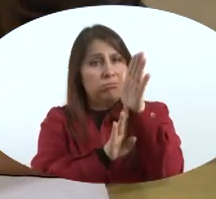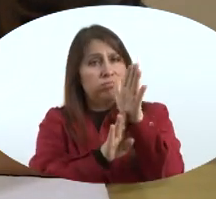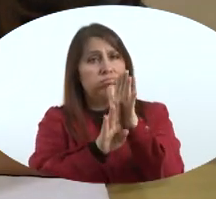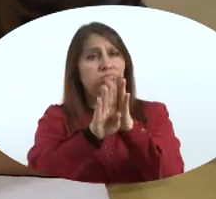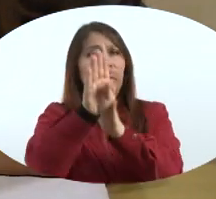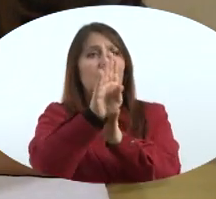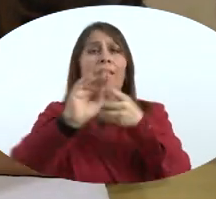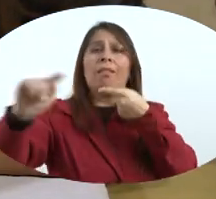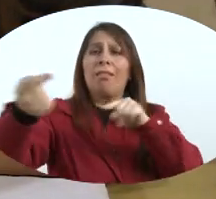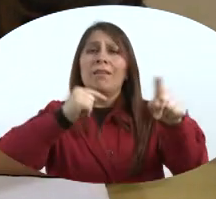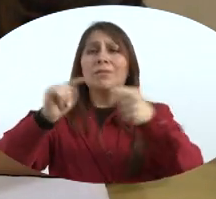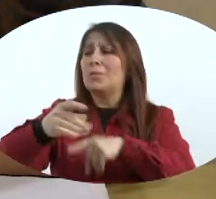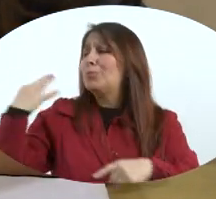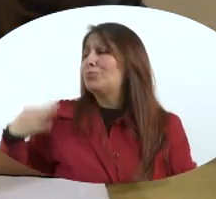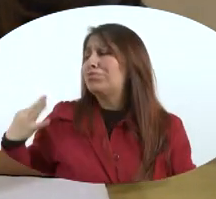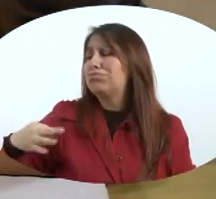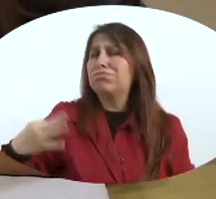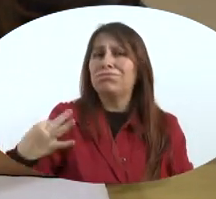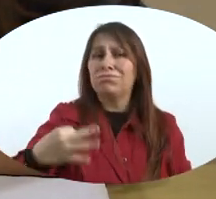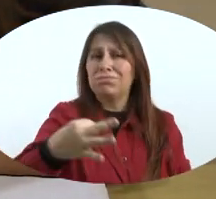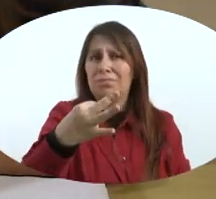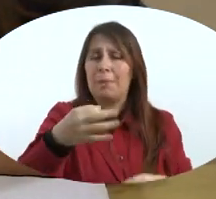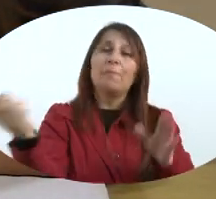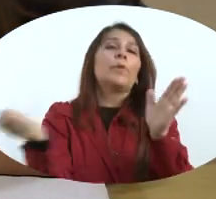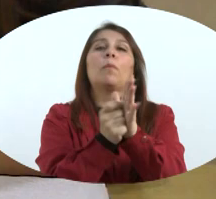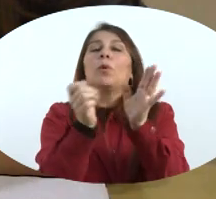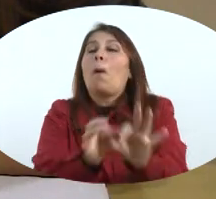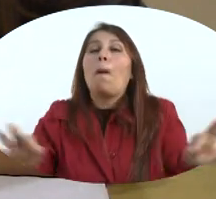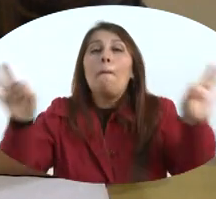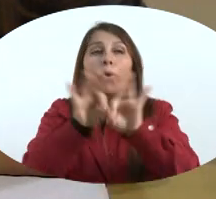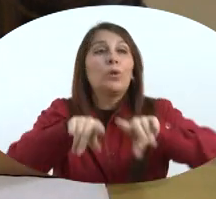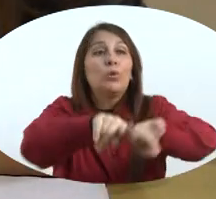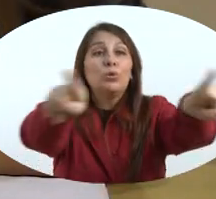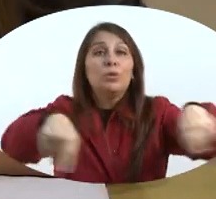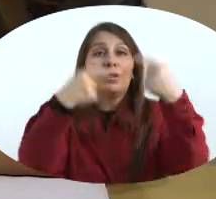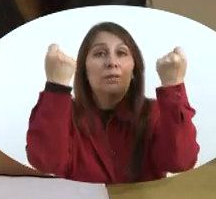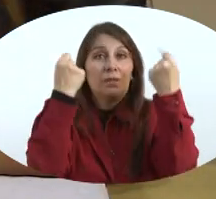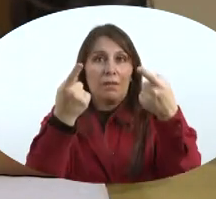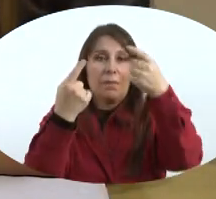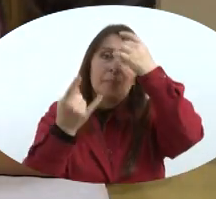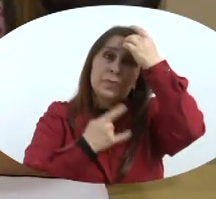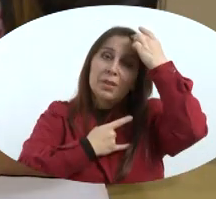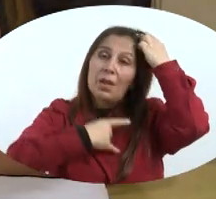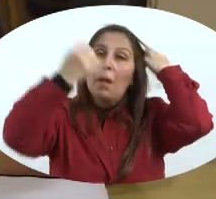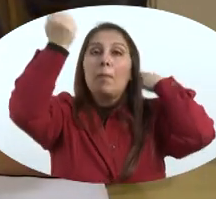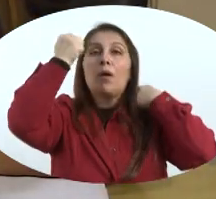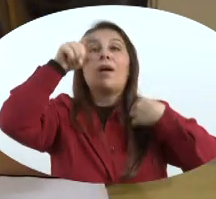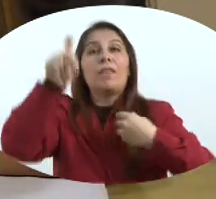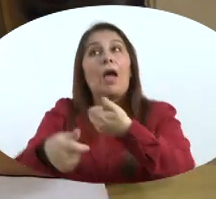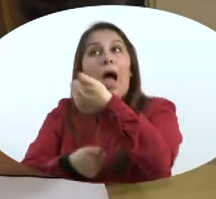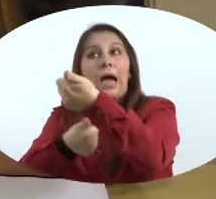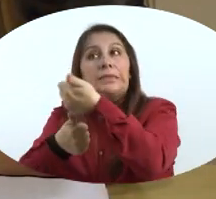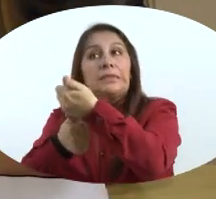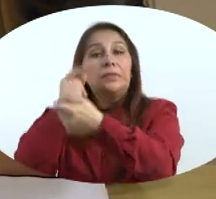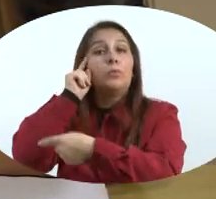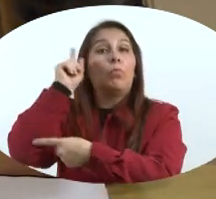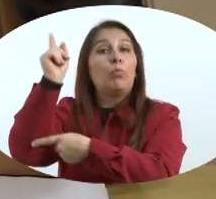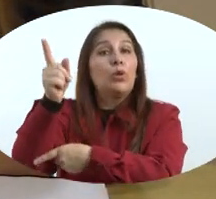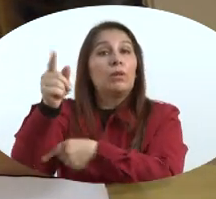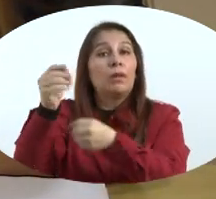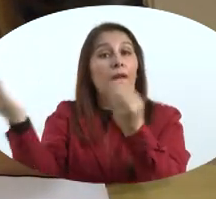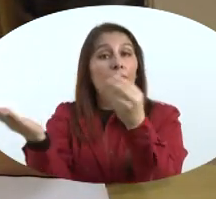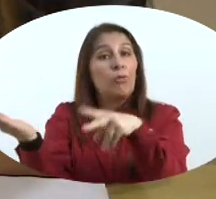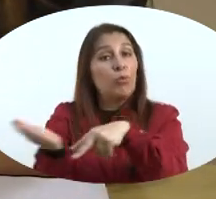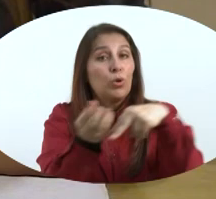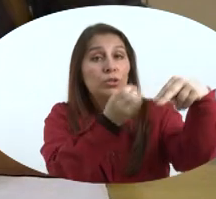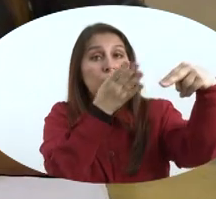en términos de discusión como siempre lo hemos sido y acá es importante que se entienda la universidad pedagógica nacional debe ser el principal asesor en términos de política educativa para el